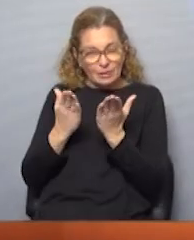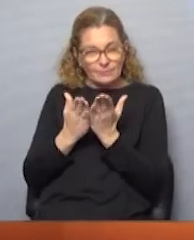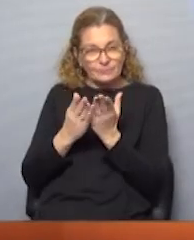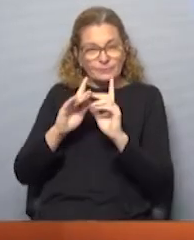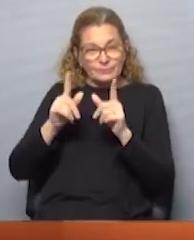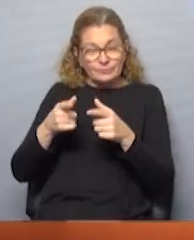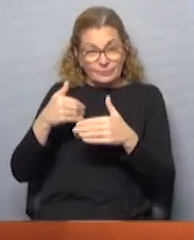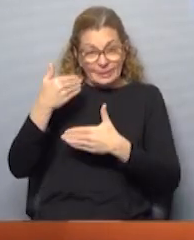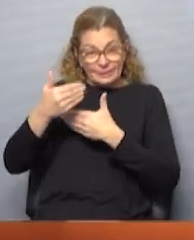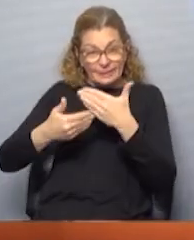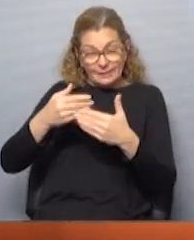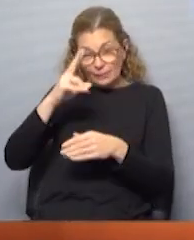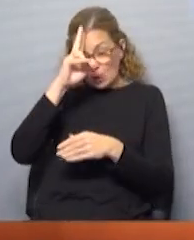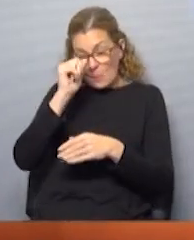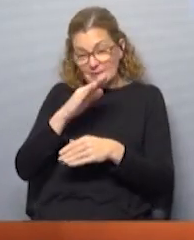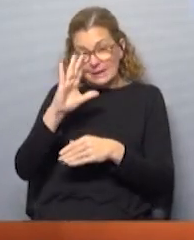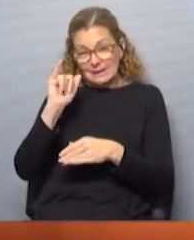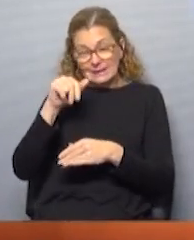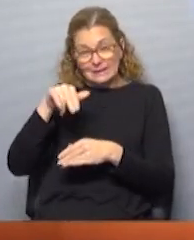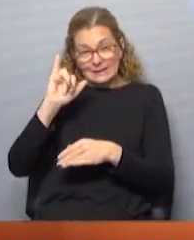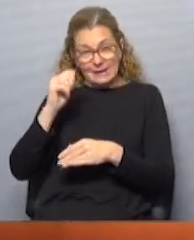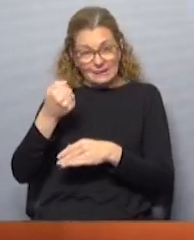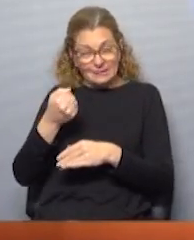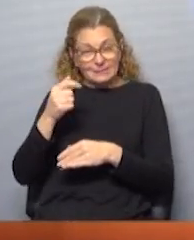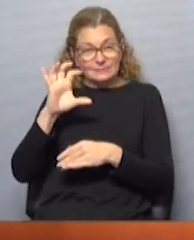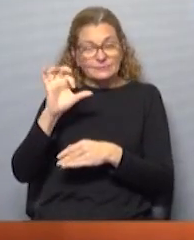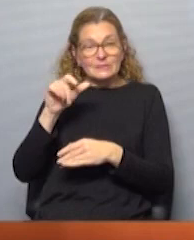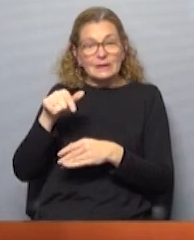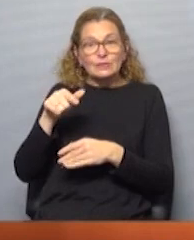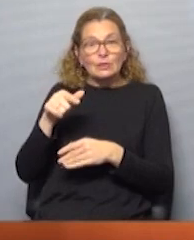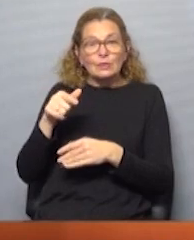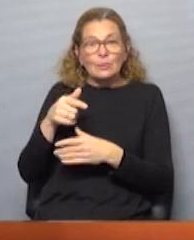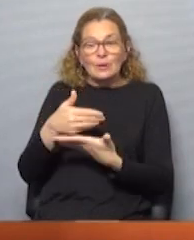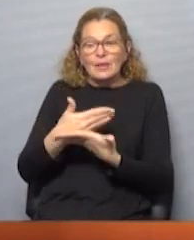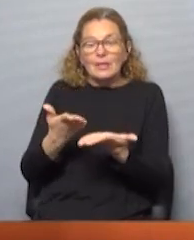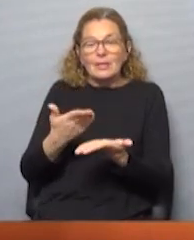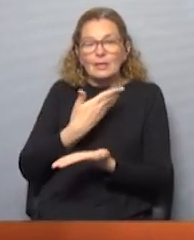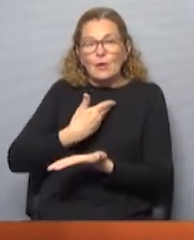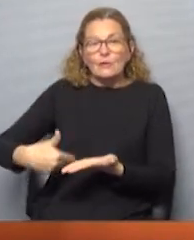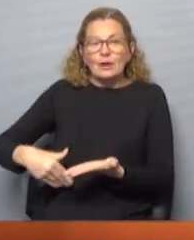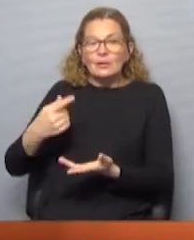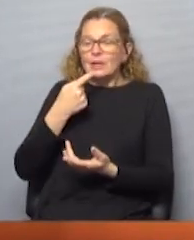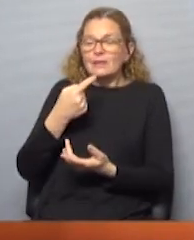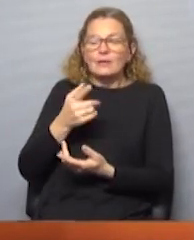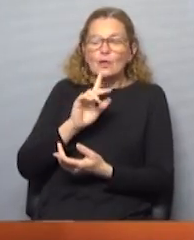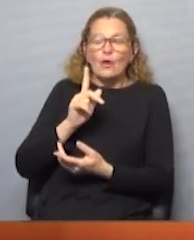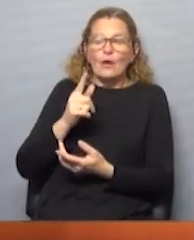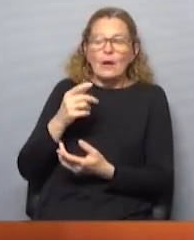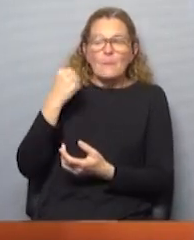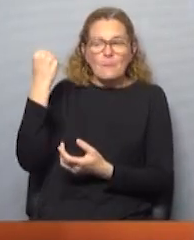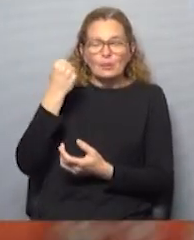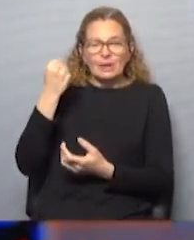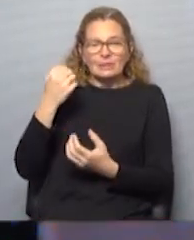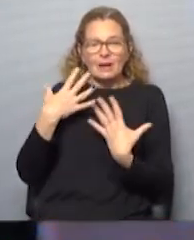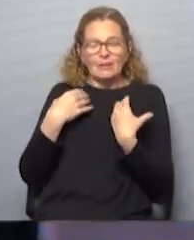para el desarrollo del hospital de clínicas y estamos esta señal que al gobierno es que no es prioridad la salud de nuestra